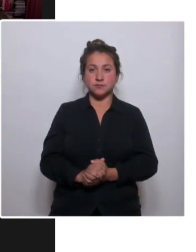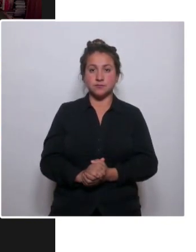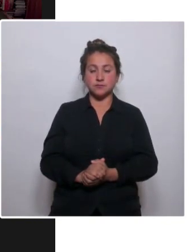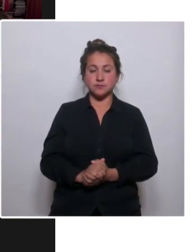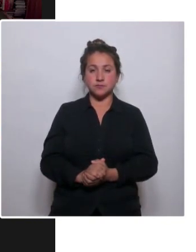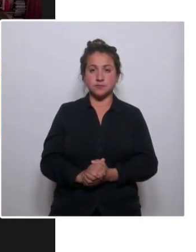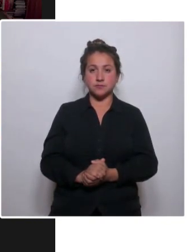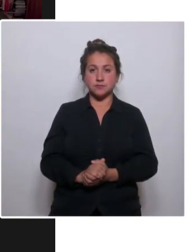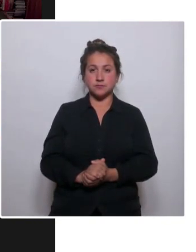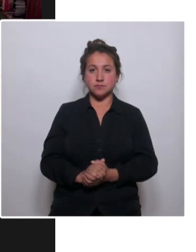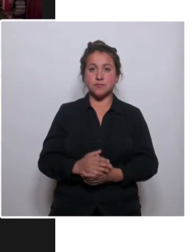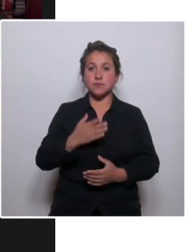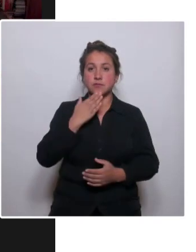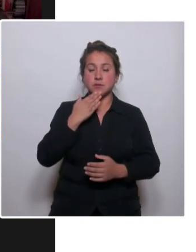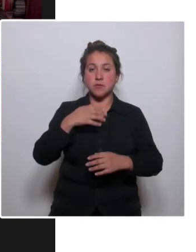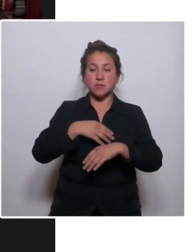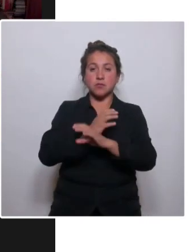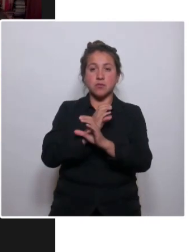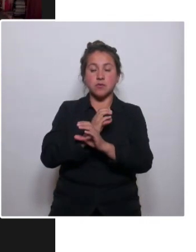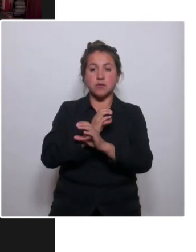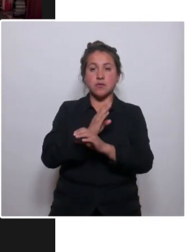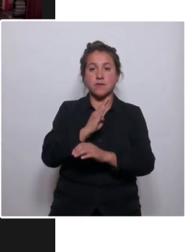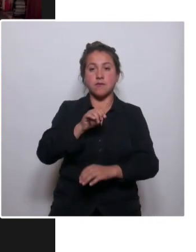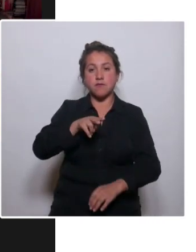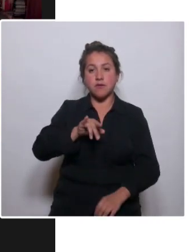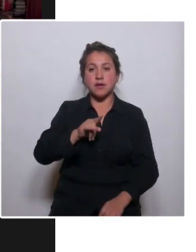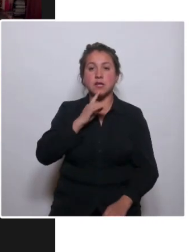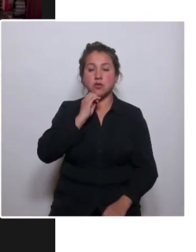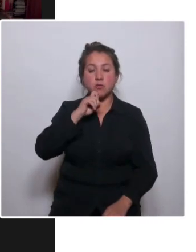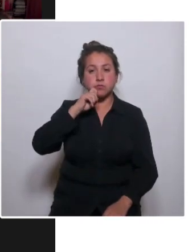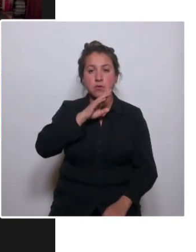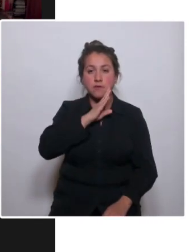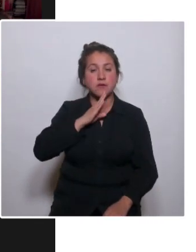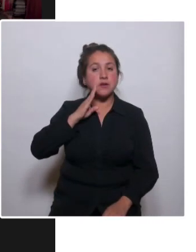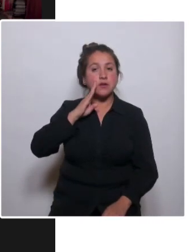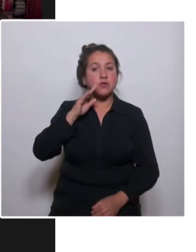Está también por vía telemática el señor Benito Baranda. ¿Cómo vota?